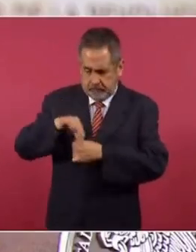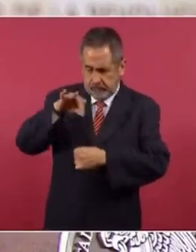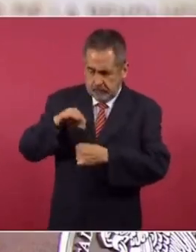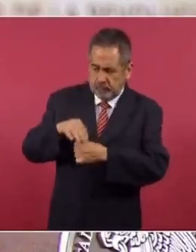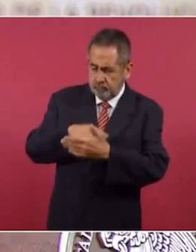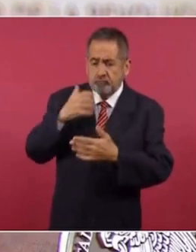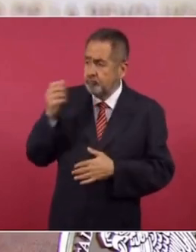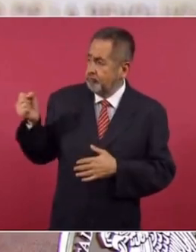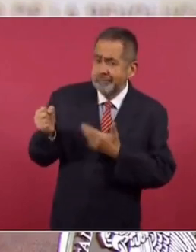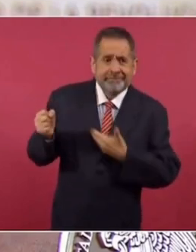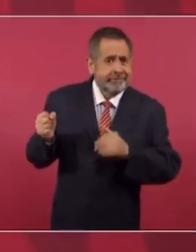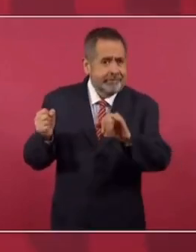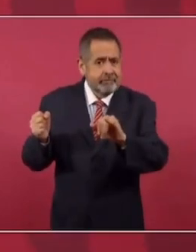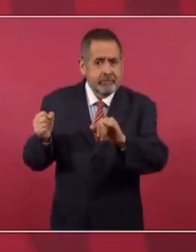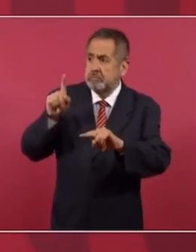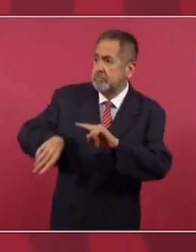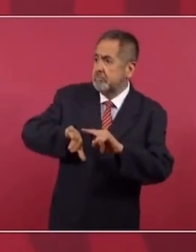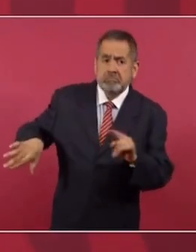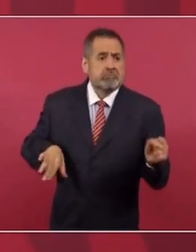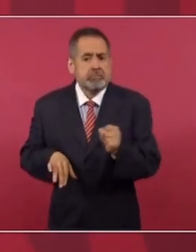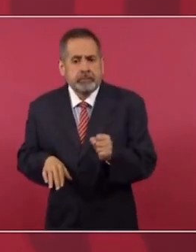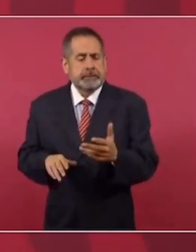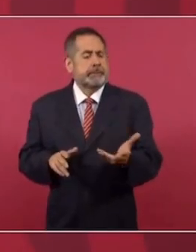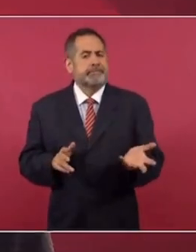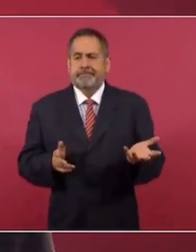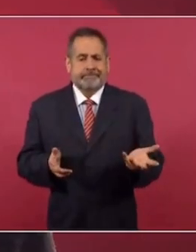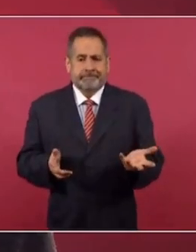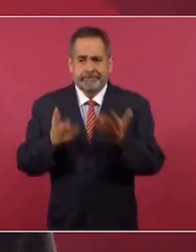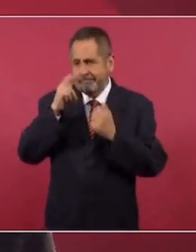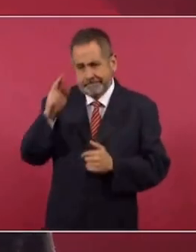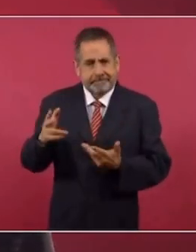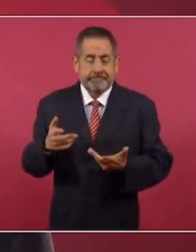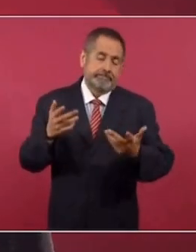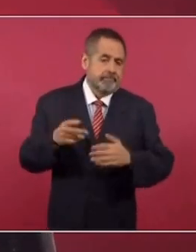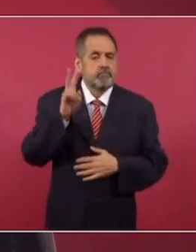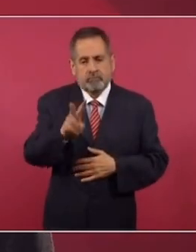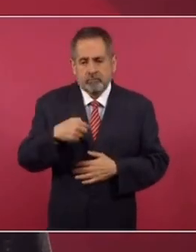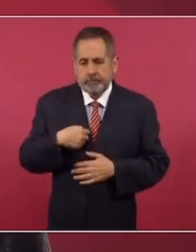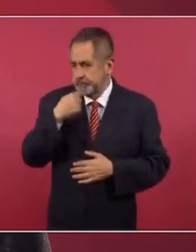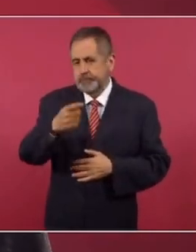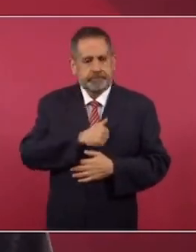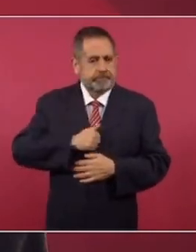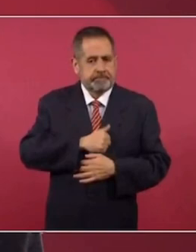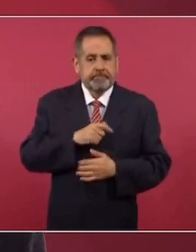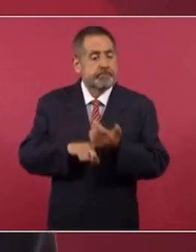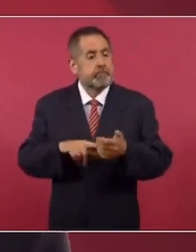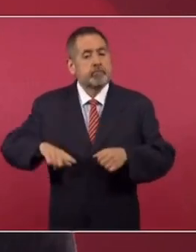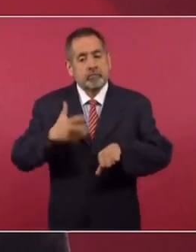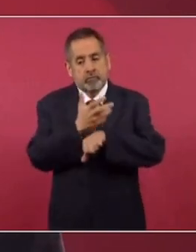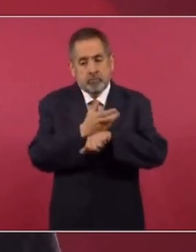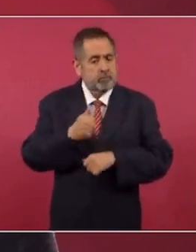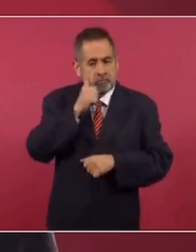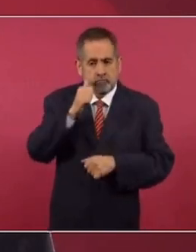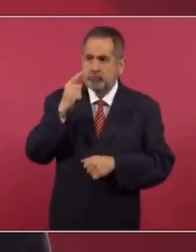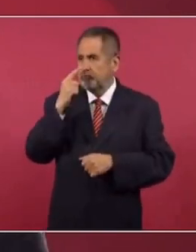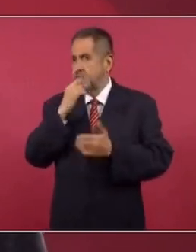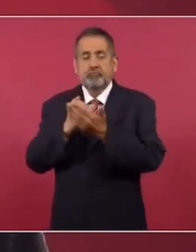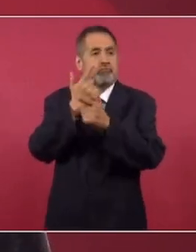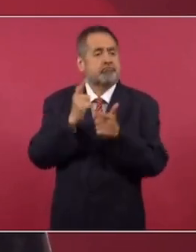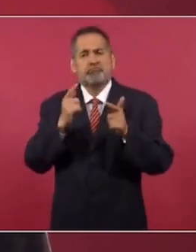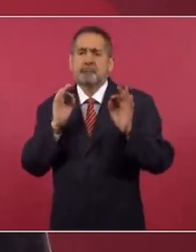voluntad popular. Y yo, la verdad, lamento mucho que el gobierno de Estados Unidos, que siempre habla de